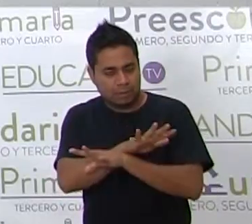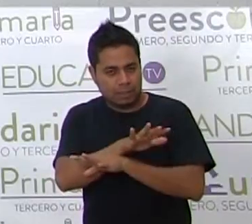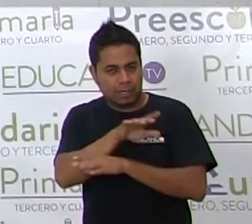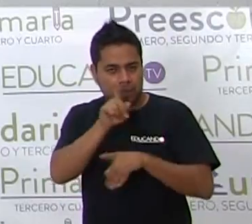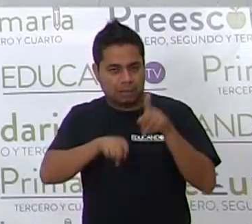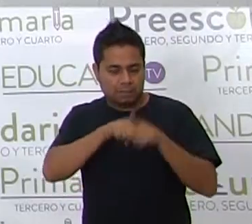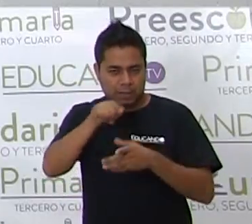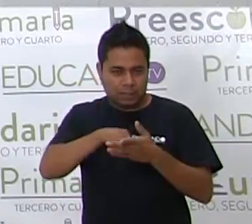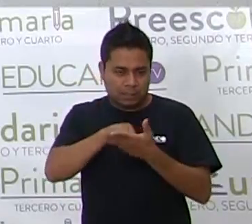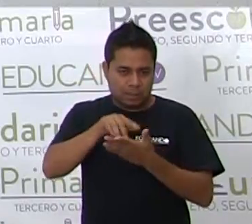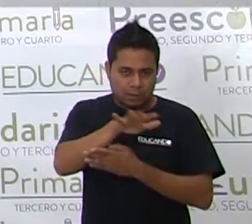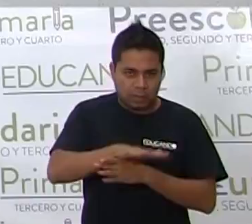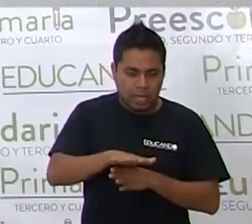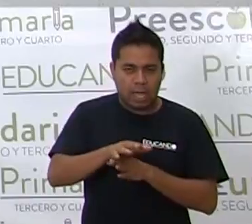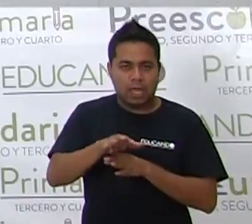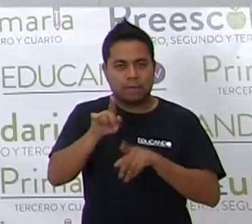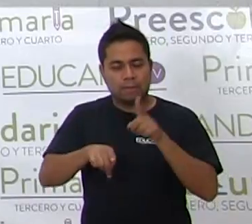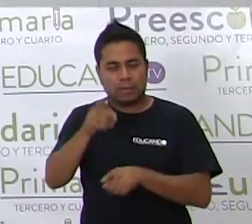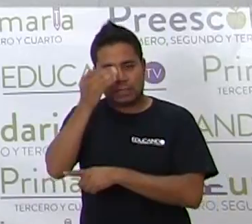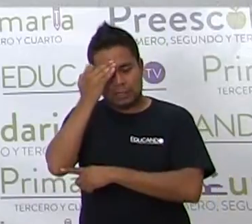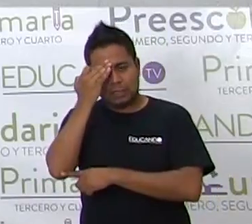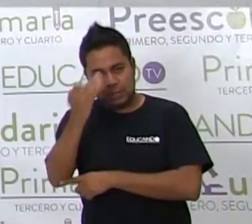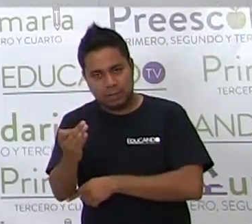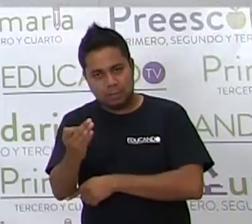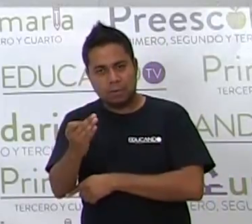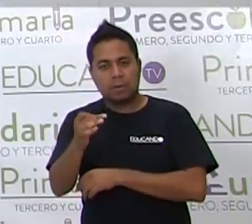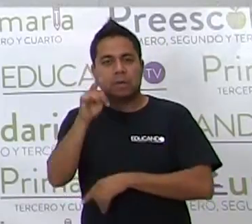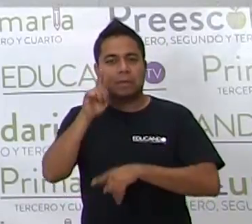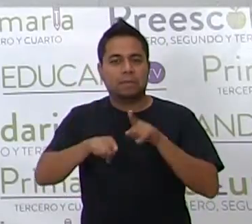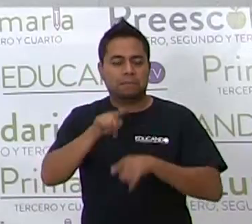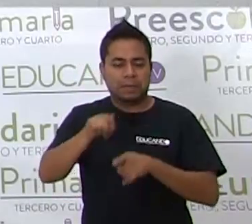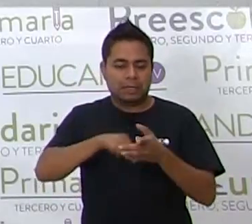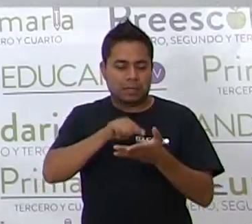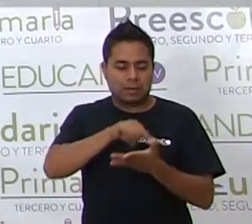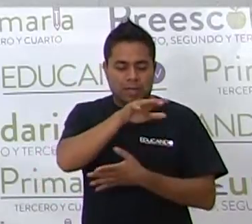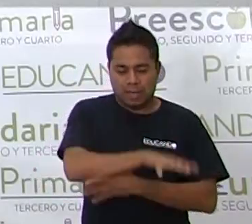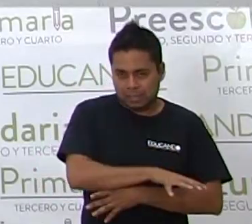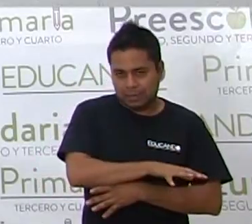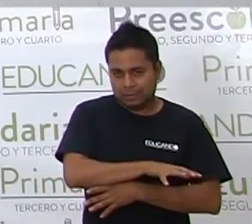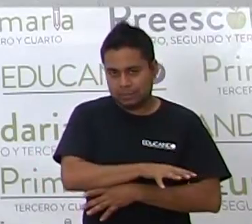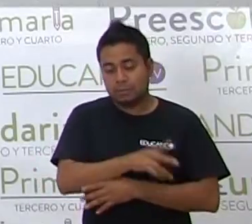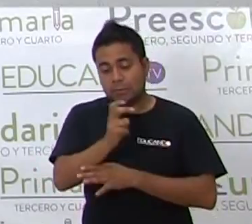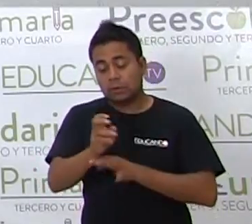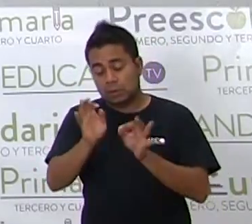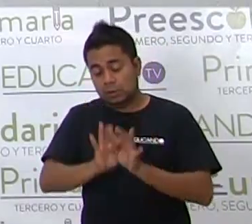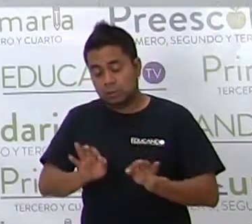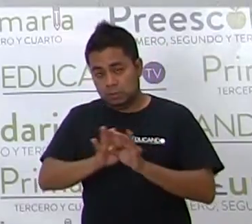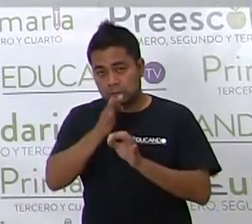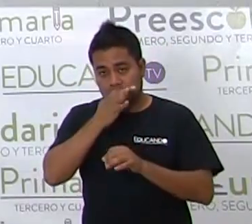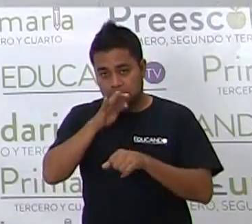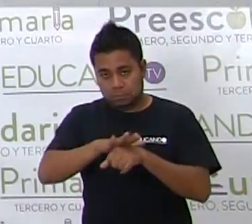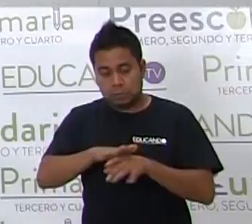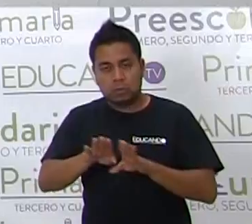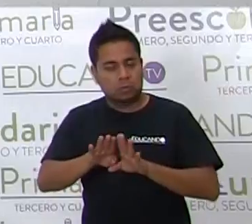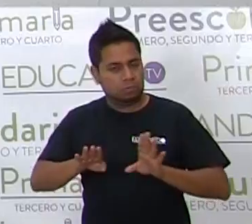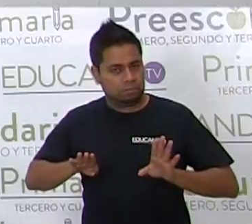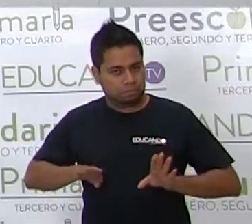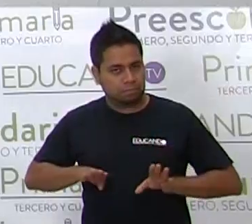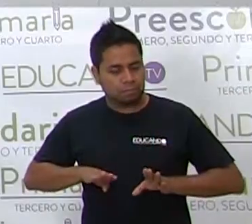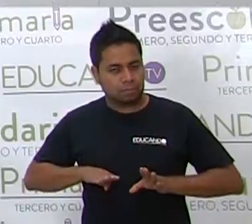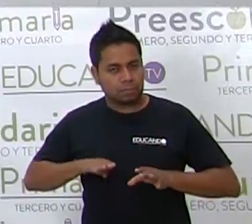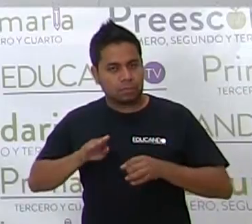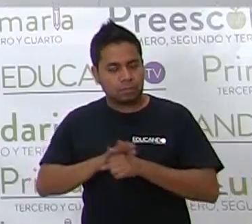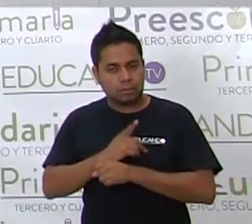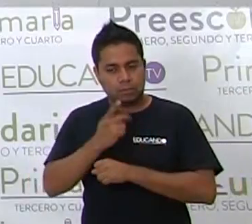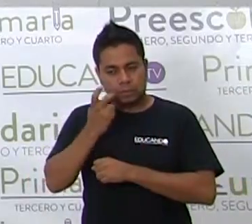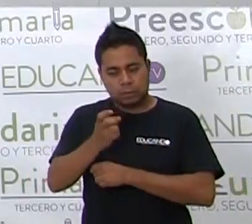contexto, a la época y sobre todo al lugar. Es muy importante estas referencias y estas características porque nos dan